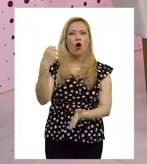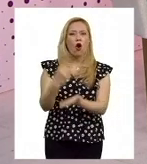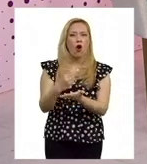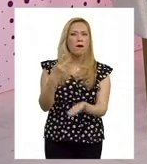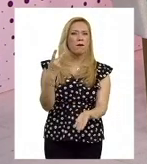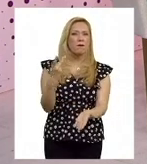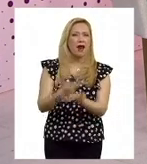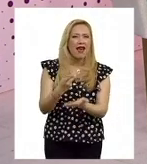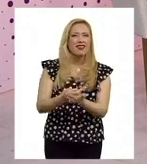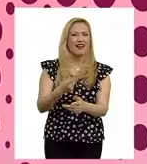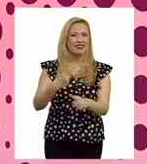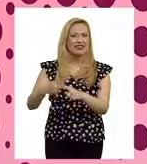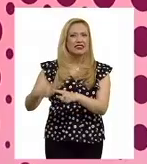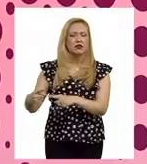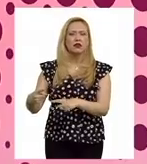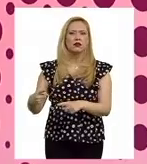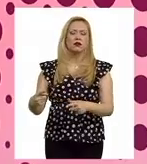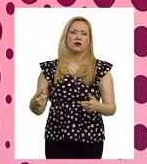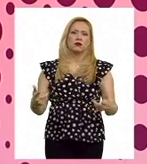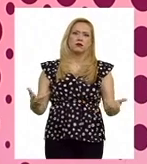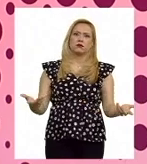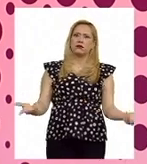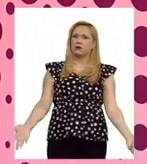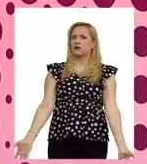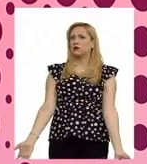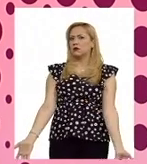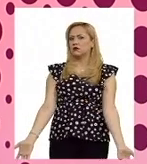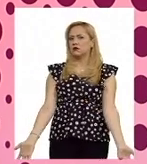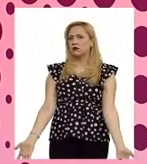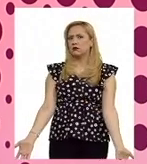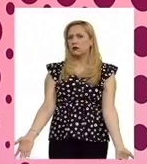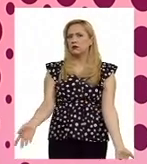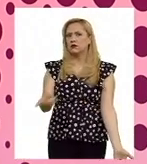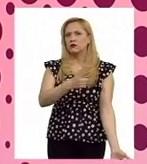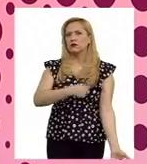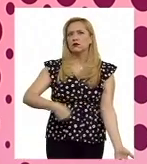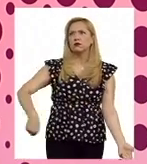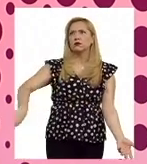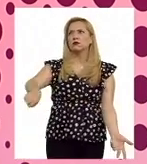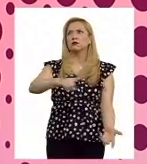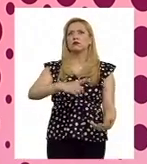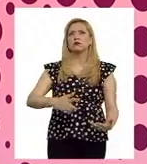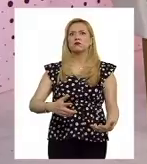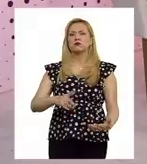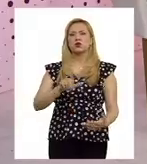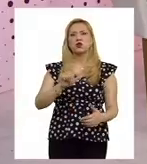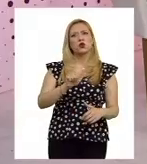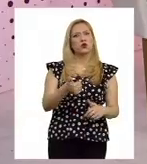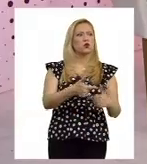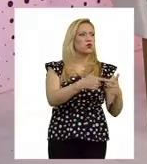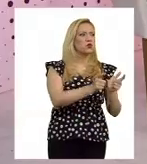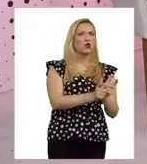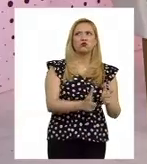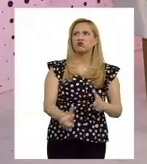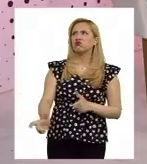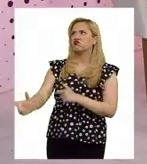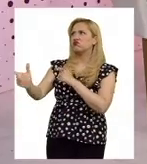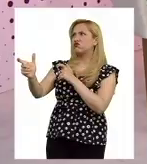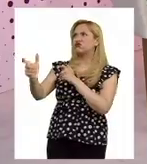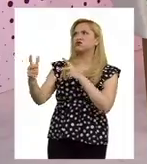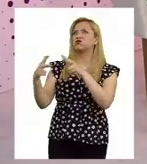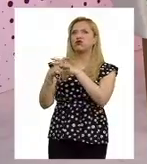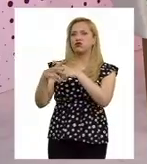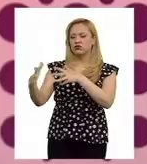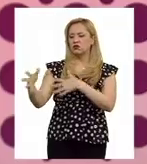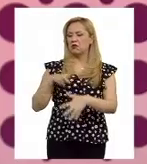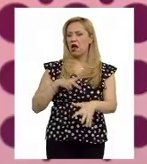deforestan, que resiste a un montón de otros actores armados que por las ganancias degradan el medio ambiente.